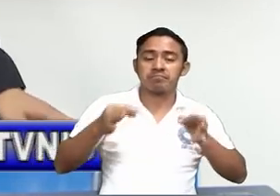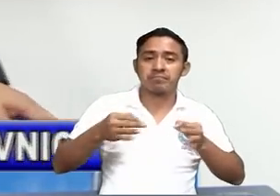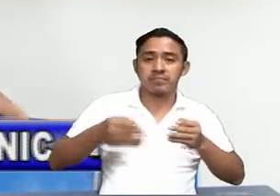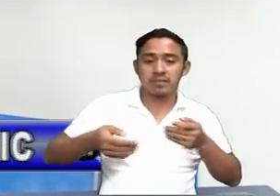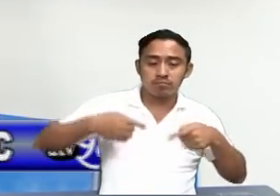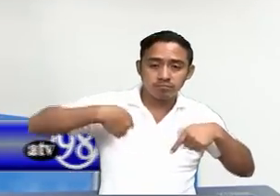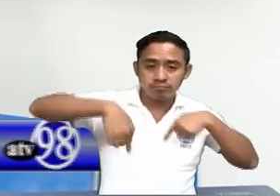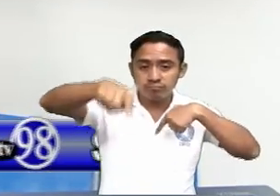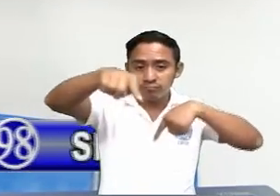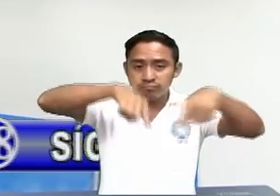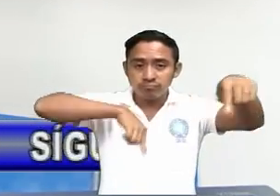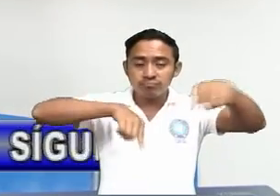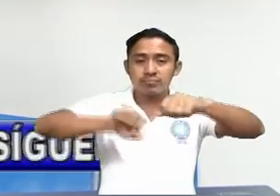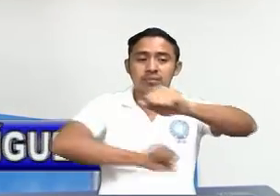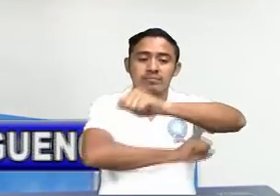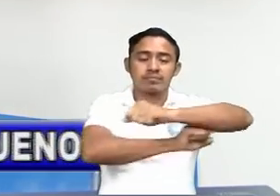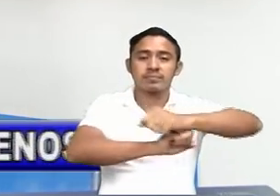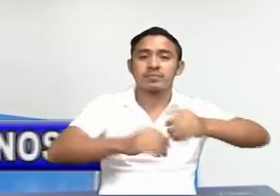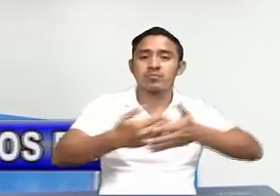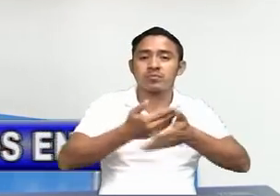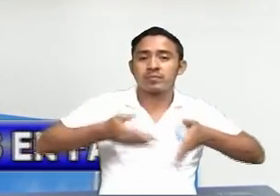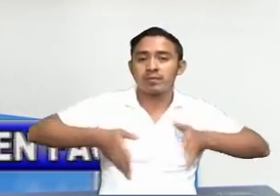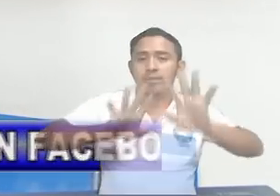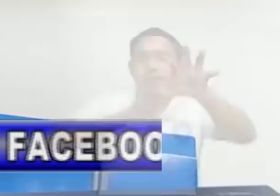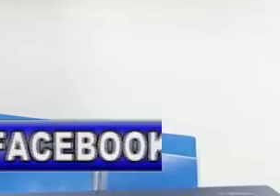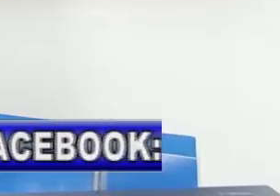el tráfico vehicular en la carretera nueva a León.